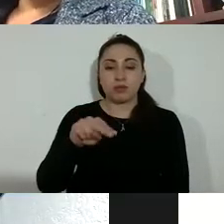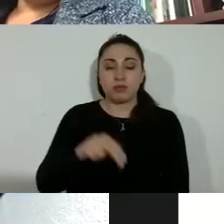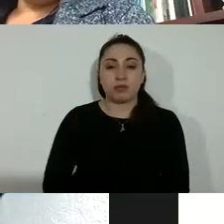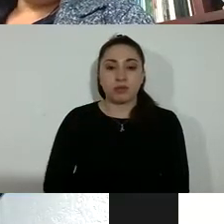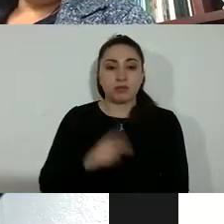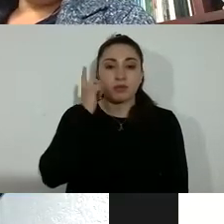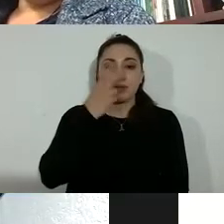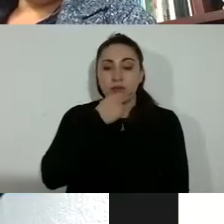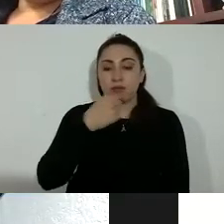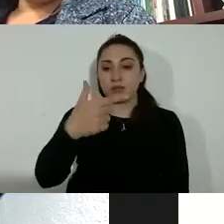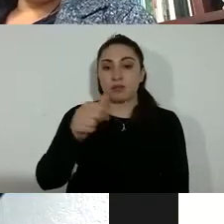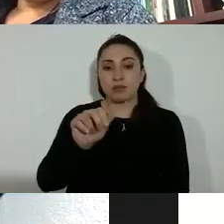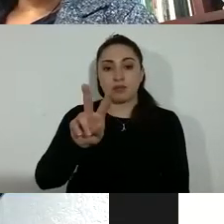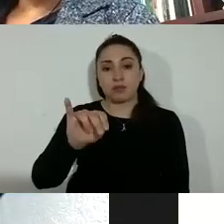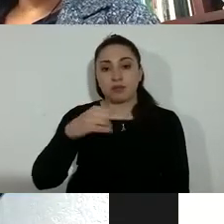Diputado Jorge Gaviño Ambriz.